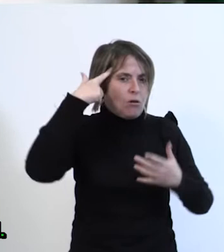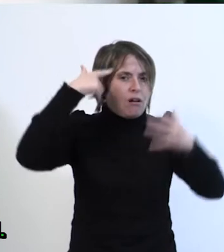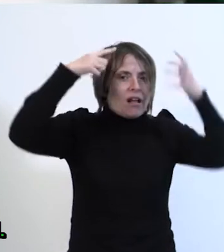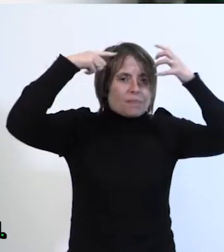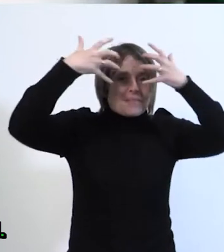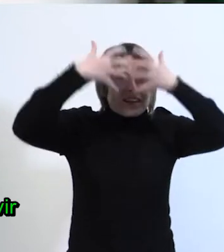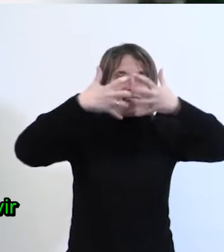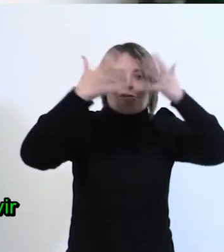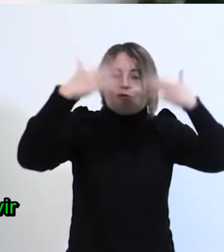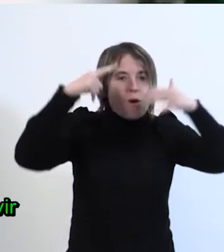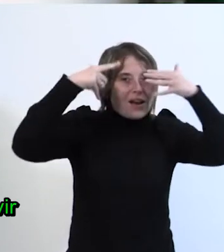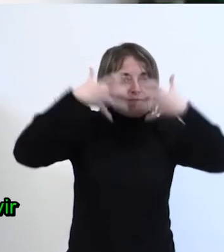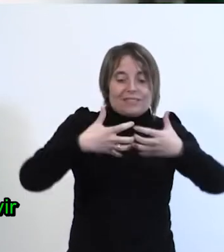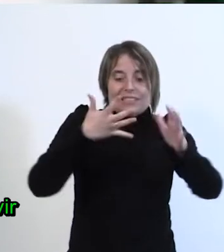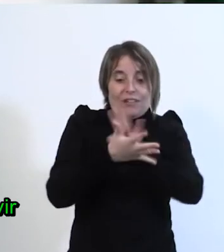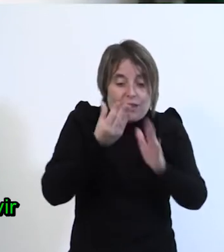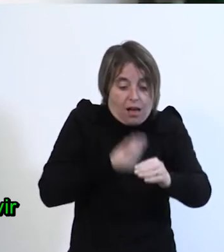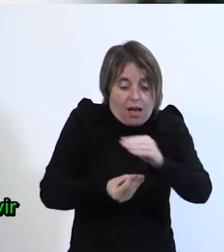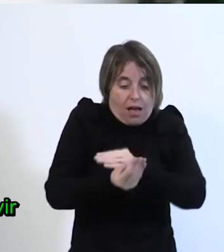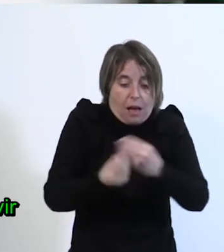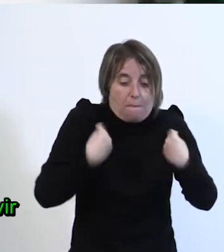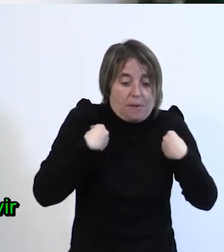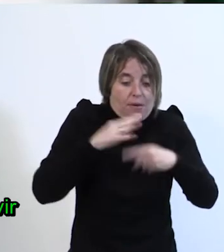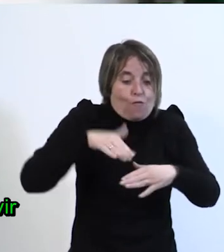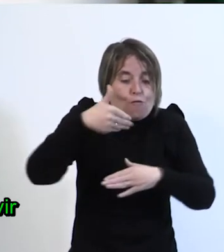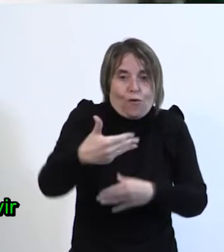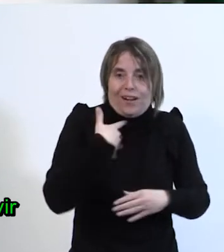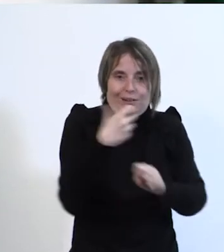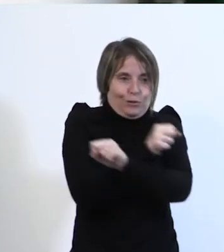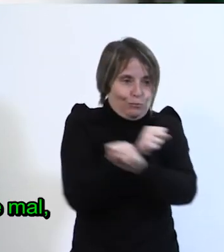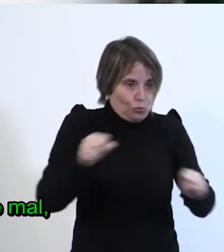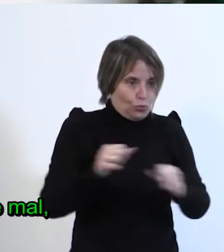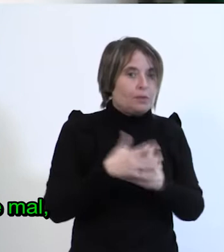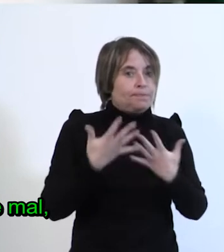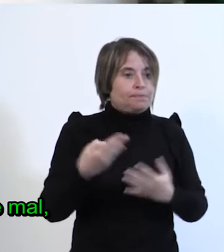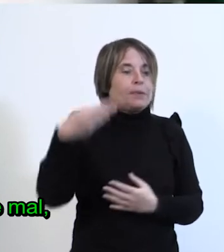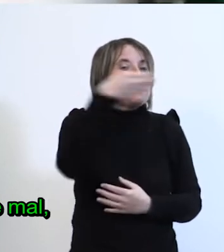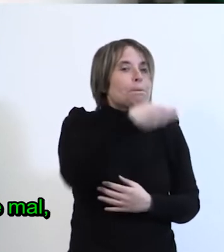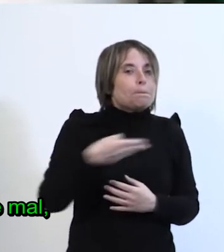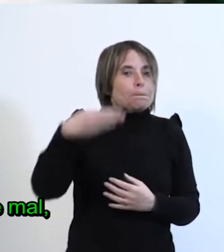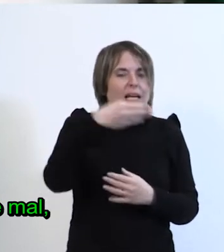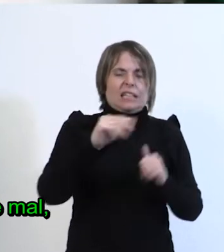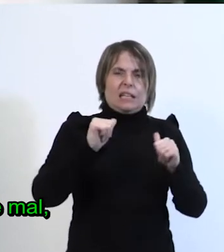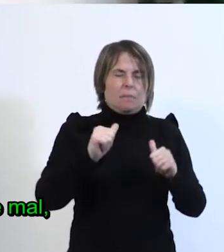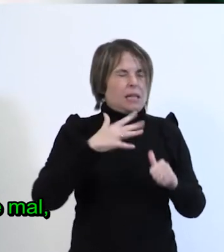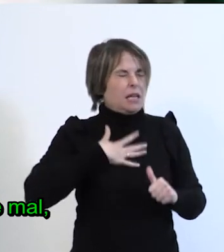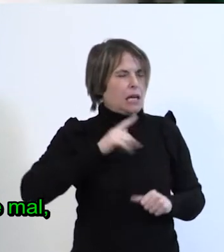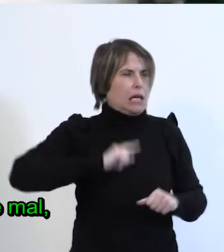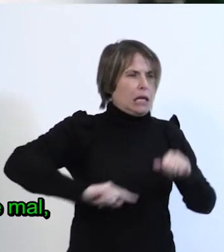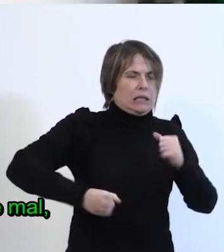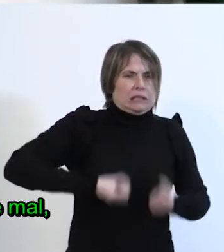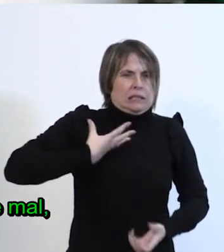calota cerebral, no tenía posibilidades de sobrevivir fuera del vientre. Entonces Beatriz empieza a ponerse